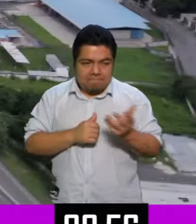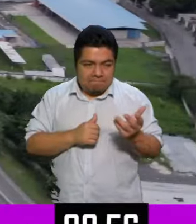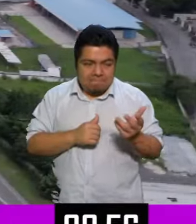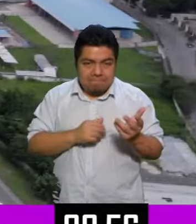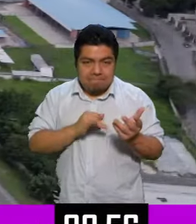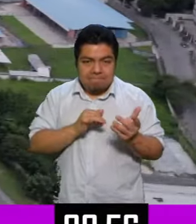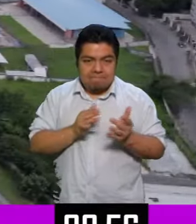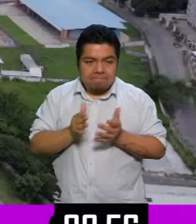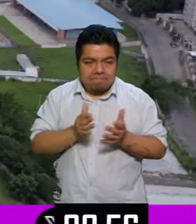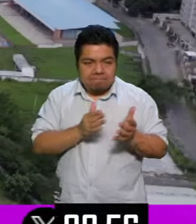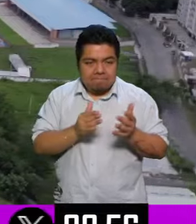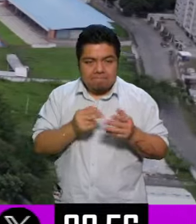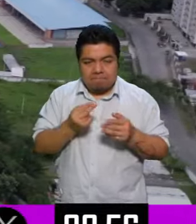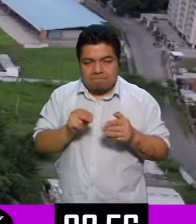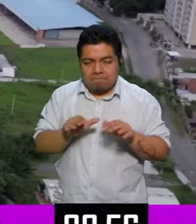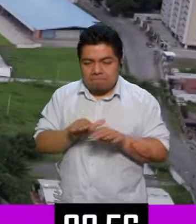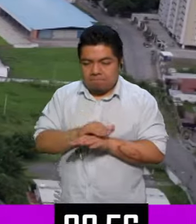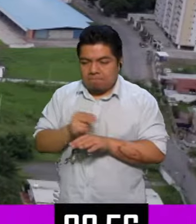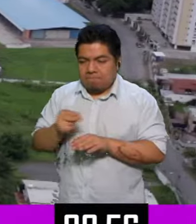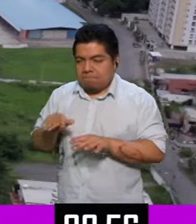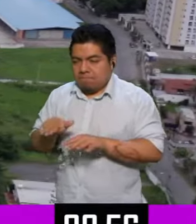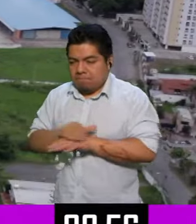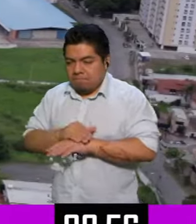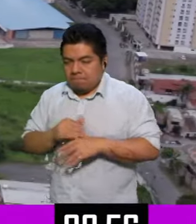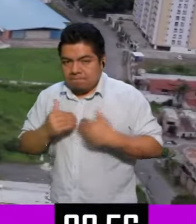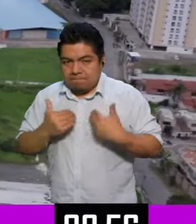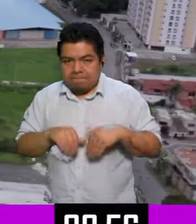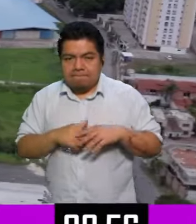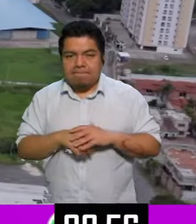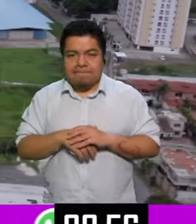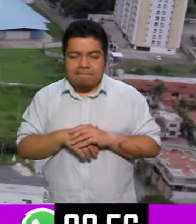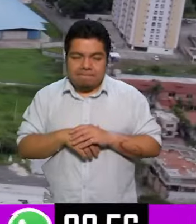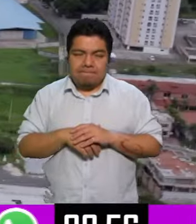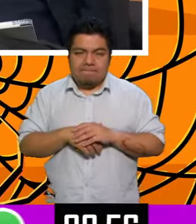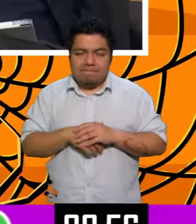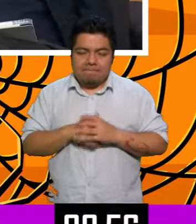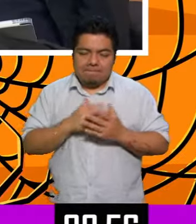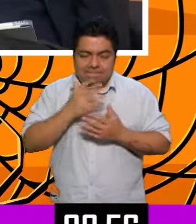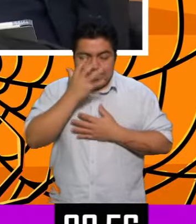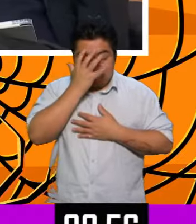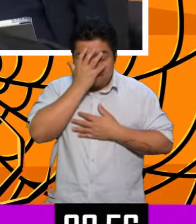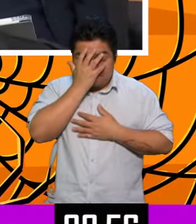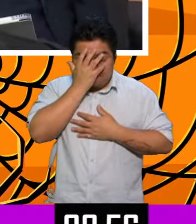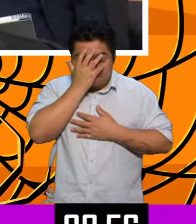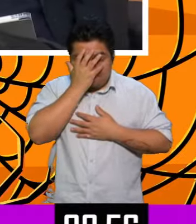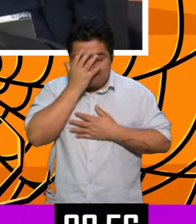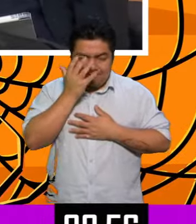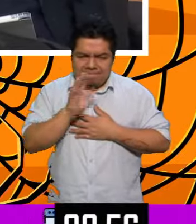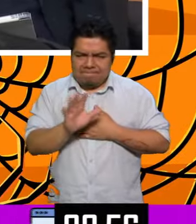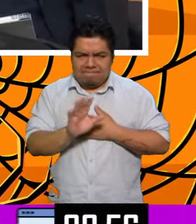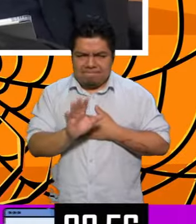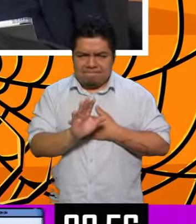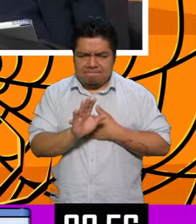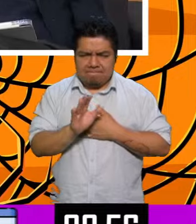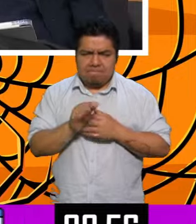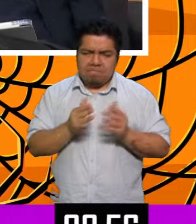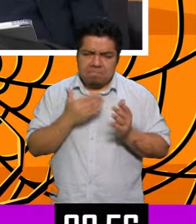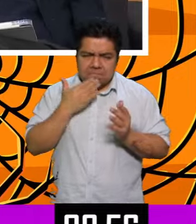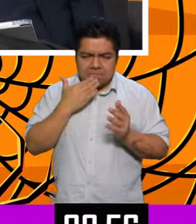sí que se cambien el nombre, ¿no? Híjole, sí está penosa la situación. Nah, bueno, yo creo que van